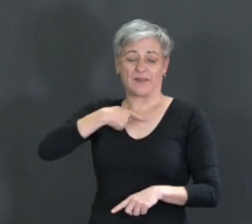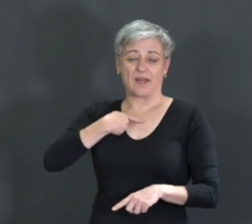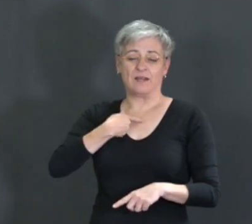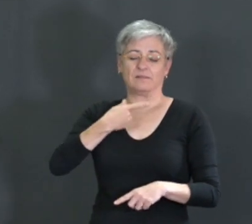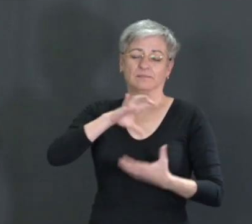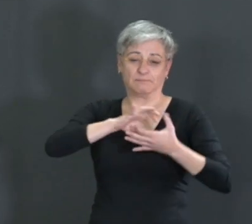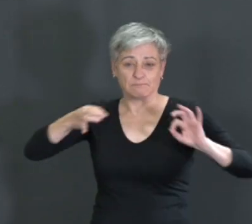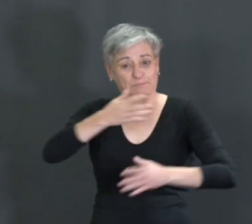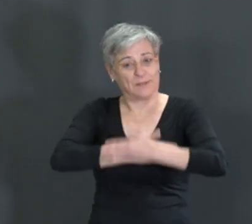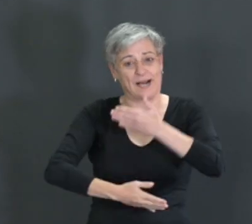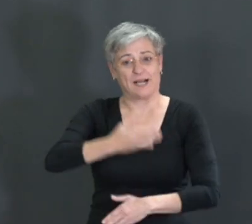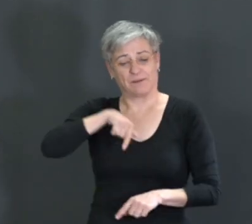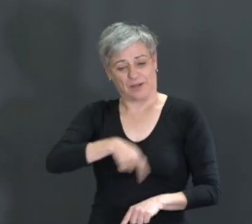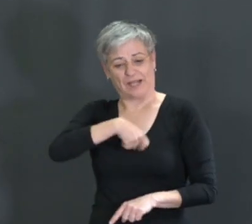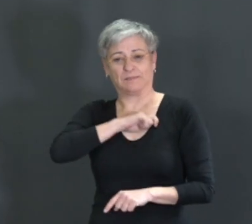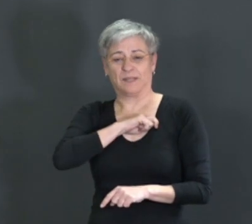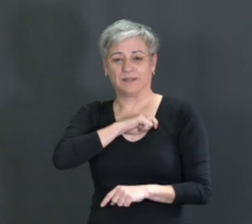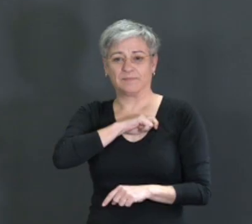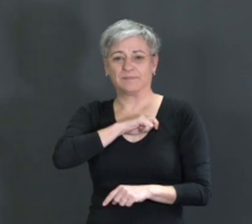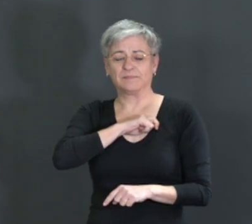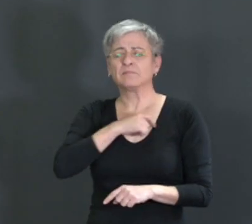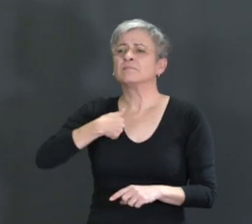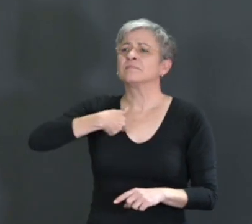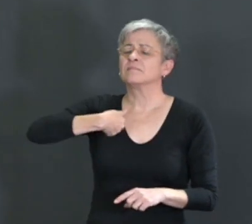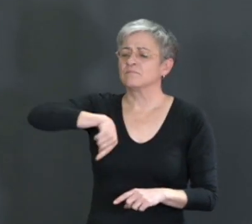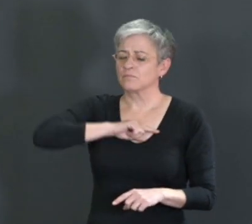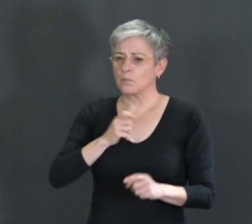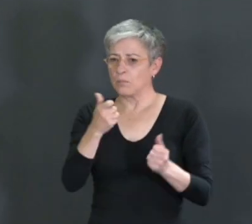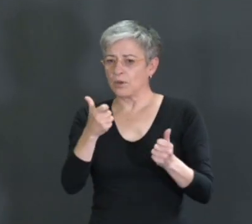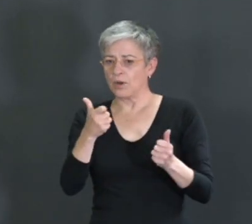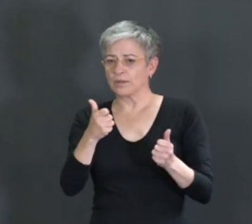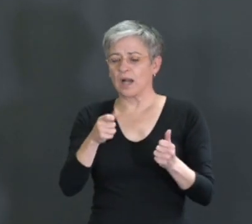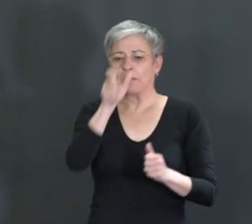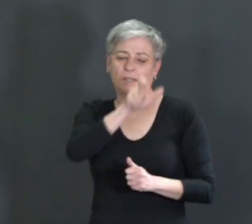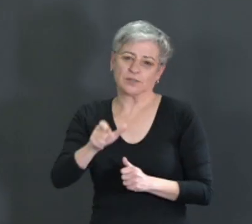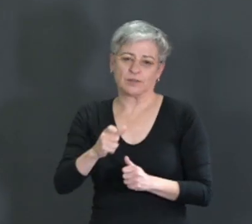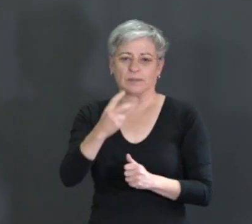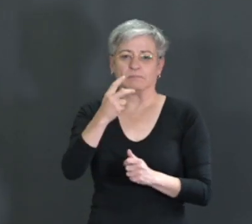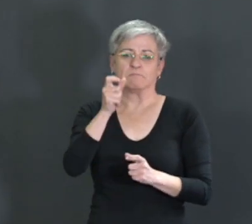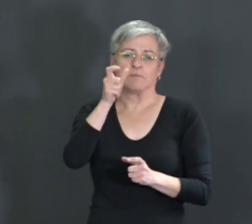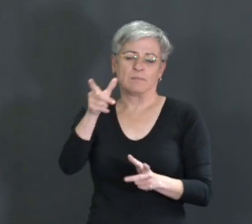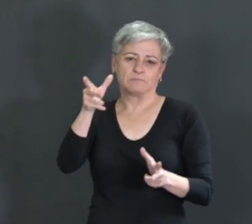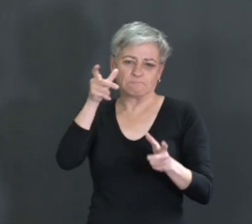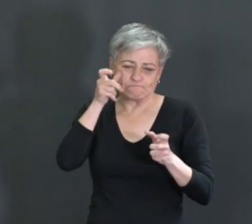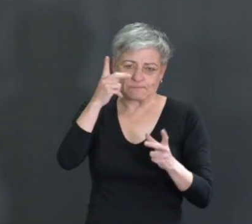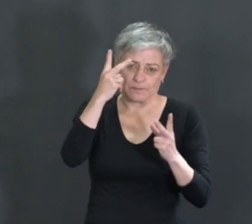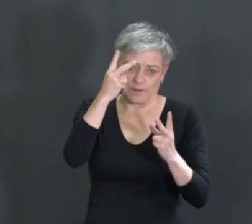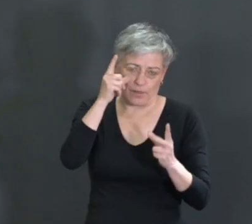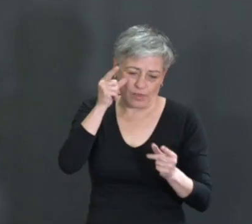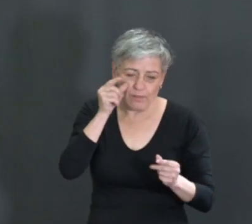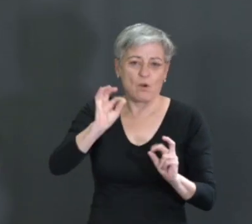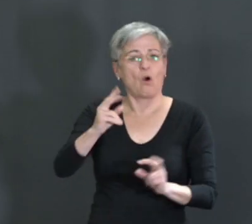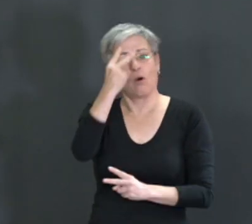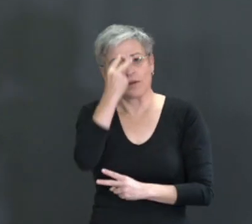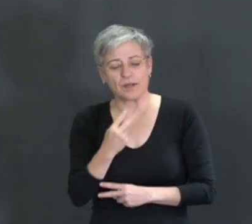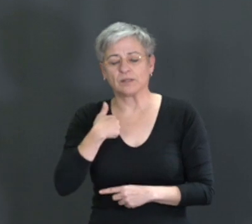primero, un poco situaros a las personas de baja visión o ciegas. Soy